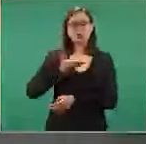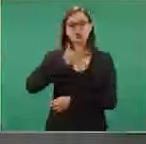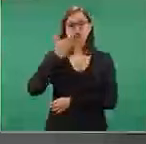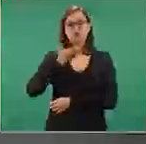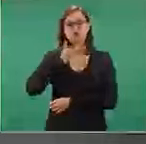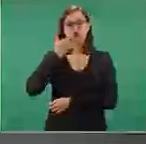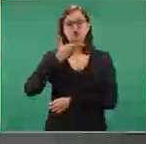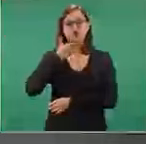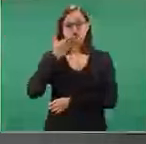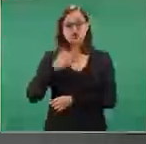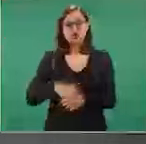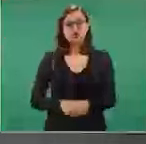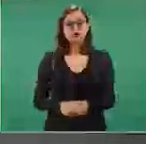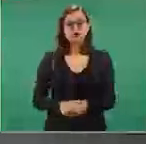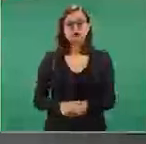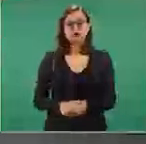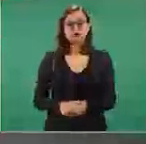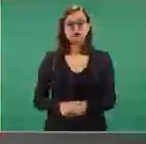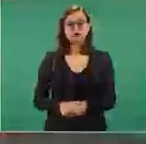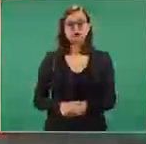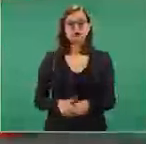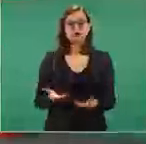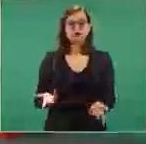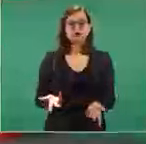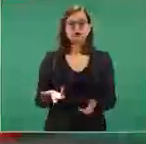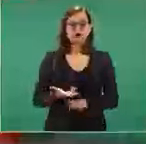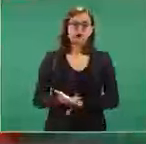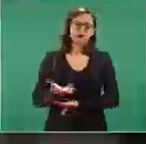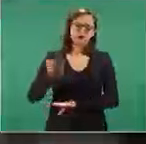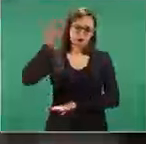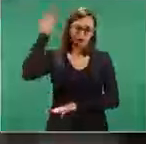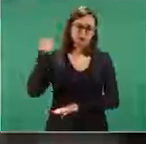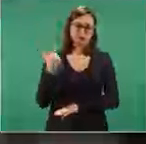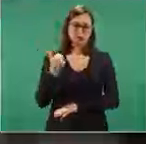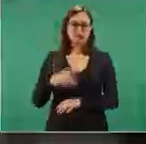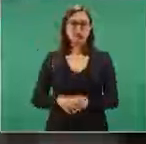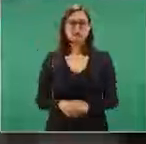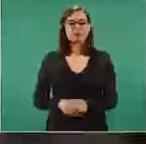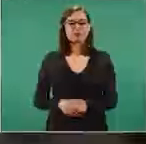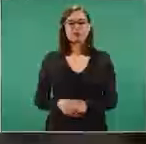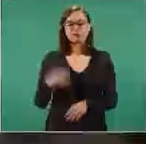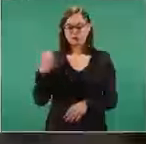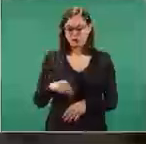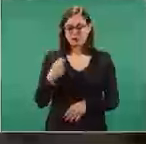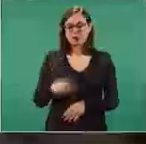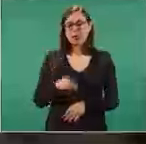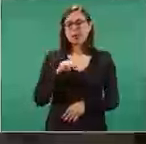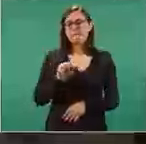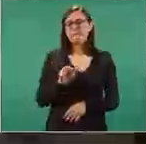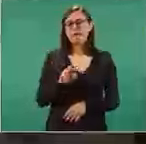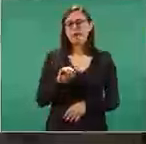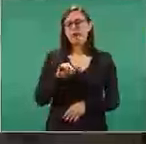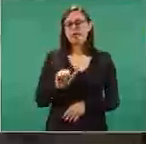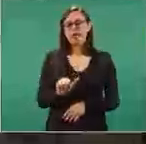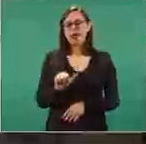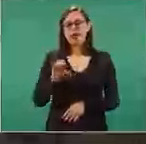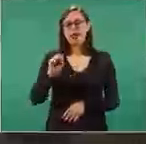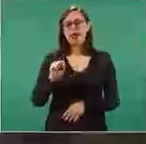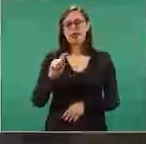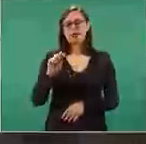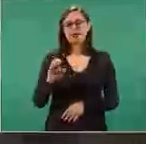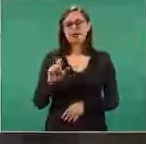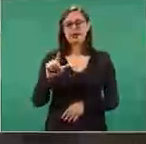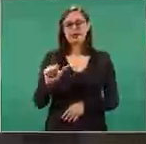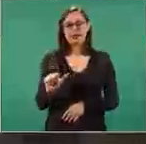del gobierno de la Ciudad de México del 2000, María Estela Ríos González.